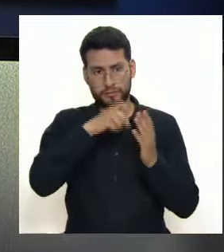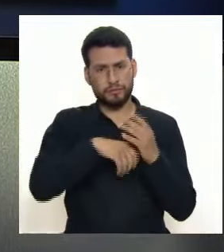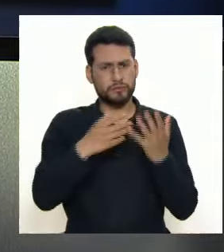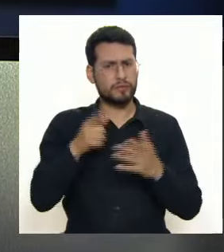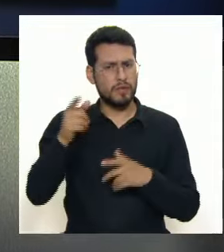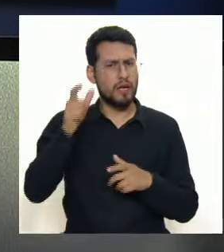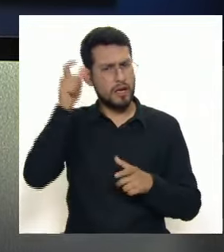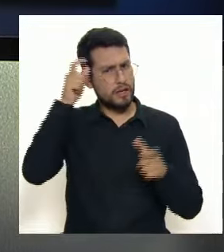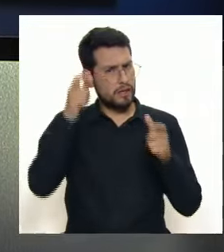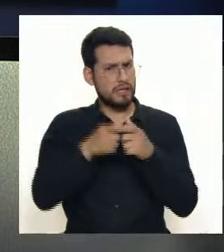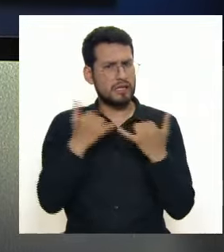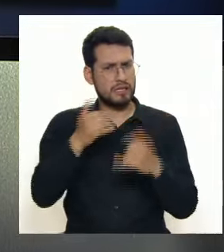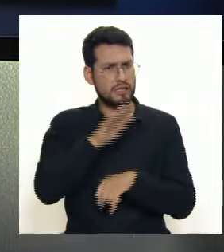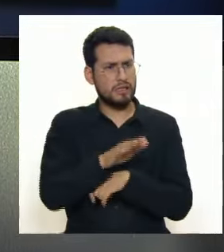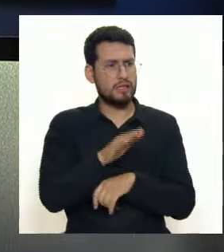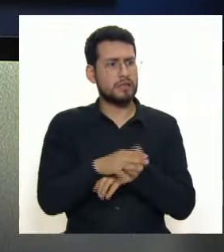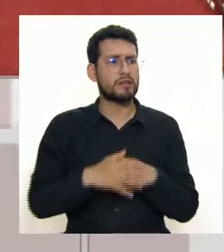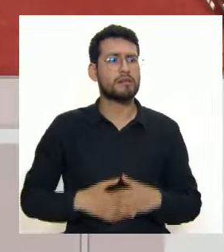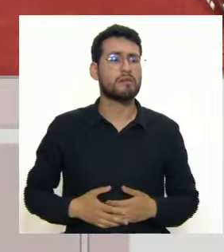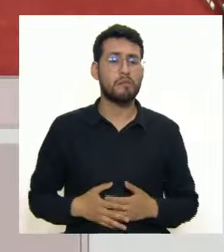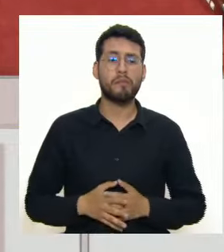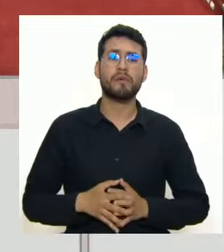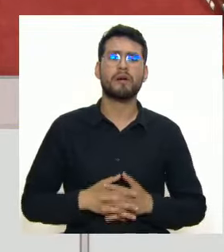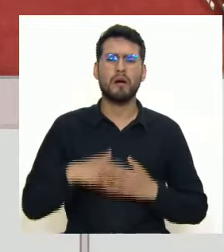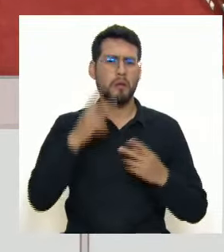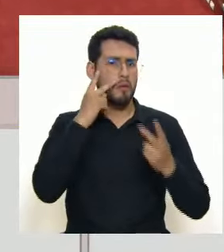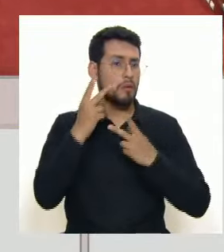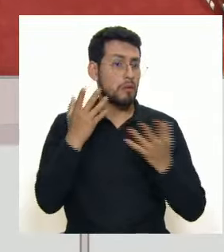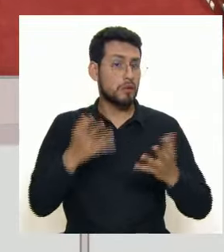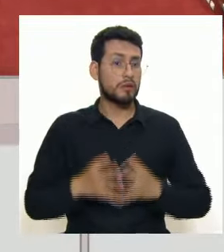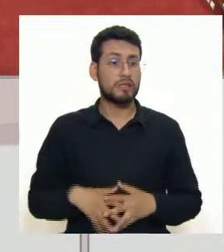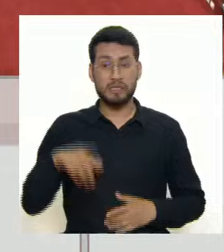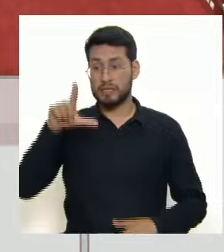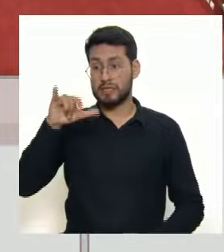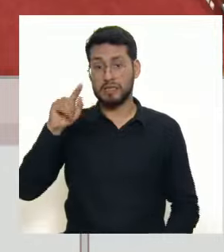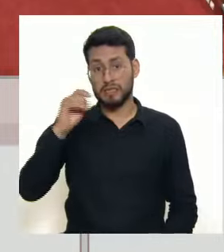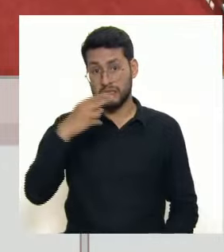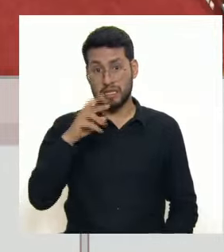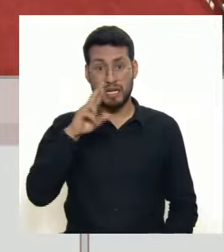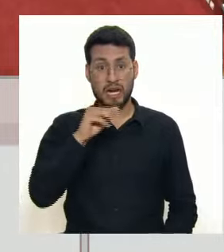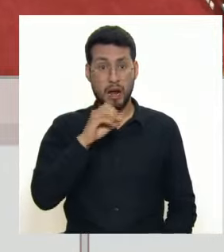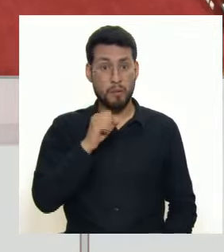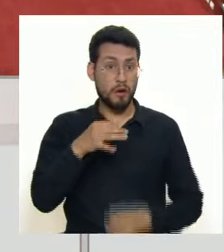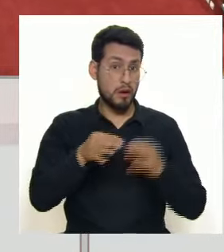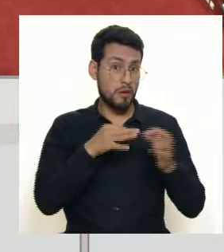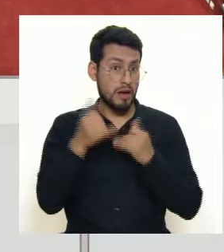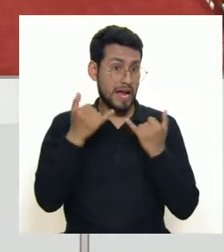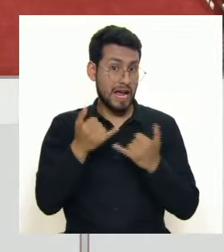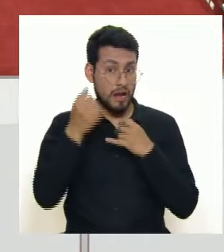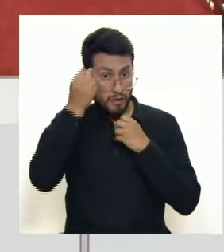en el Parlamento a esta hora de la tarde, o lo hará más tarde. Vamos a ver si Lisset Ramos